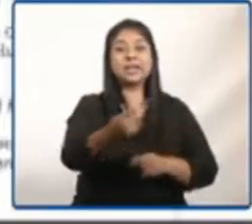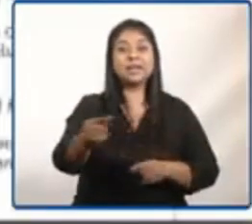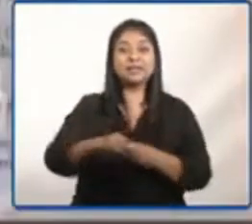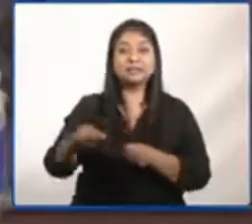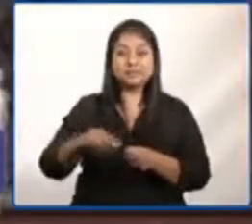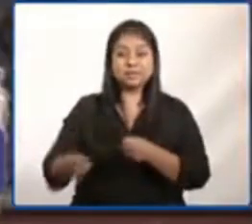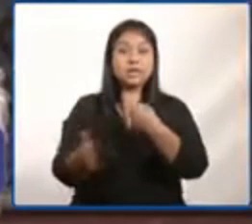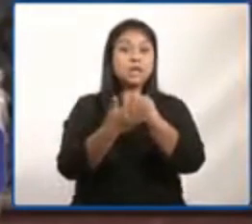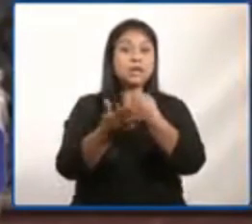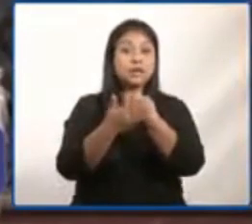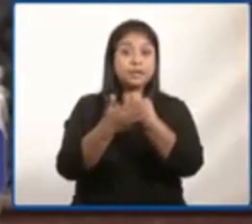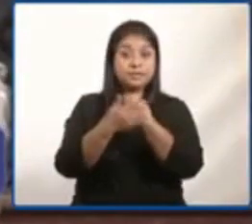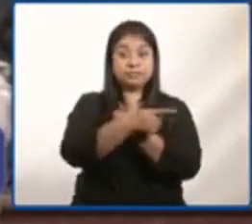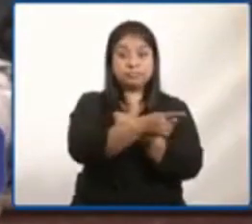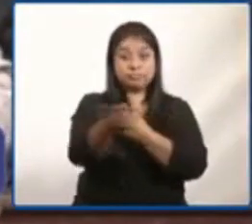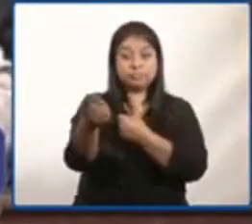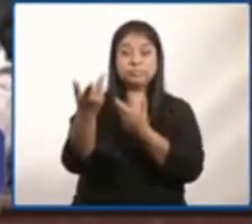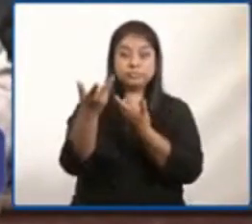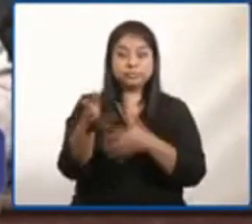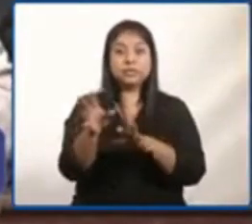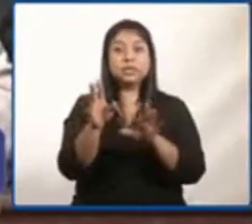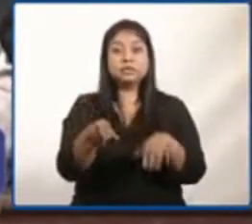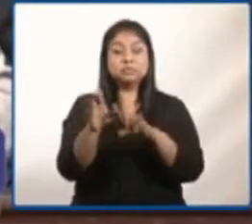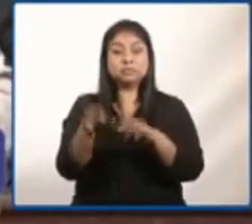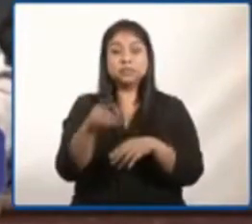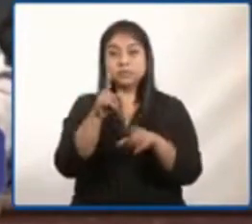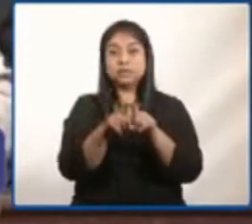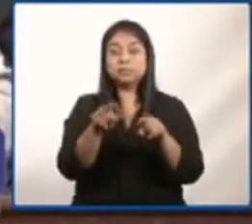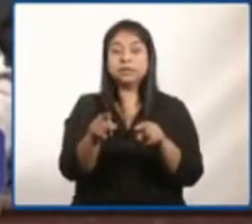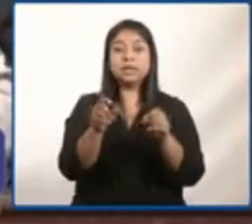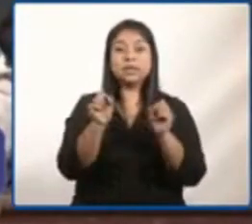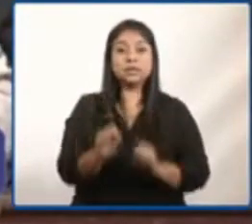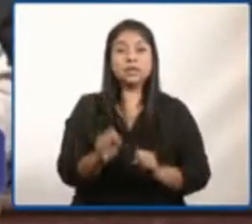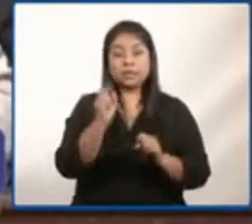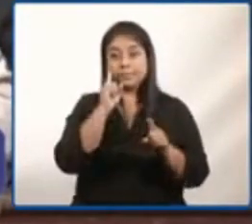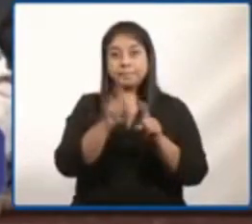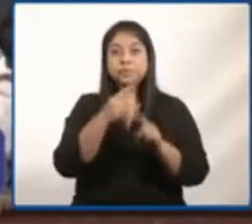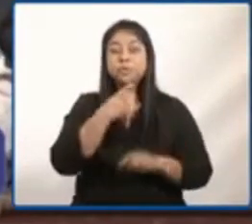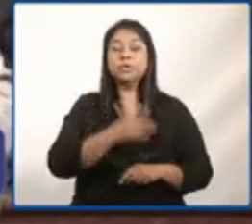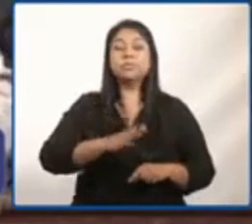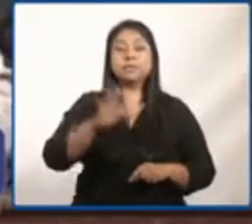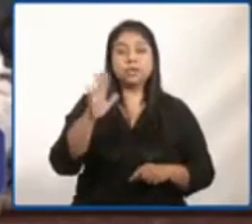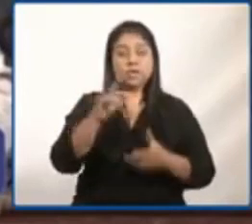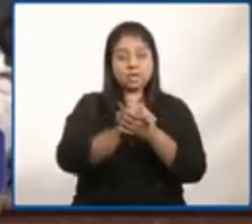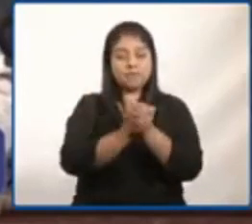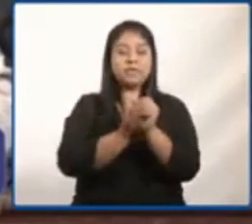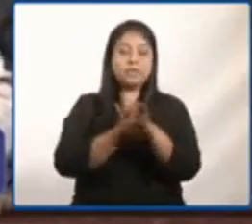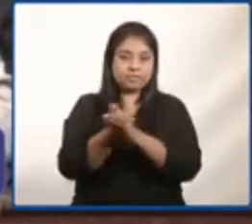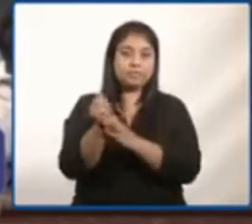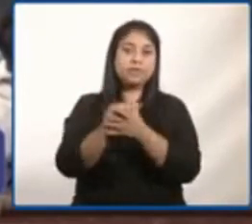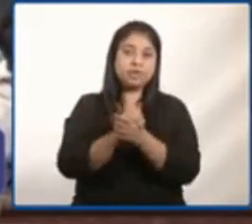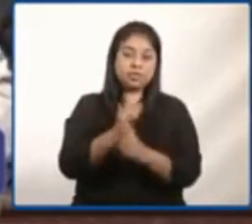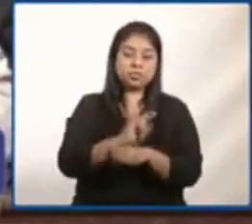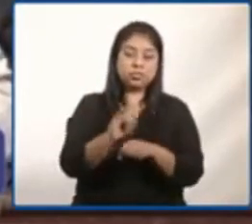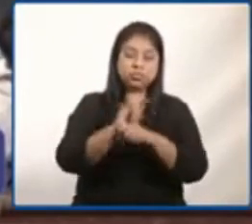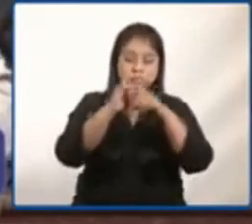llamado que acá realizamos y todas las instituciones lo han hecho es siempre a dar cumplimiento con esas medidas: el lavado de manos, el uso correcto